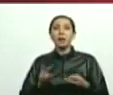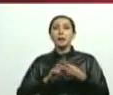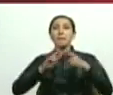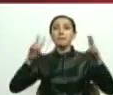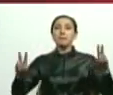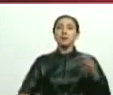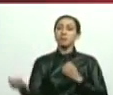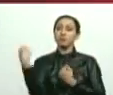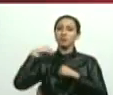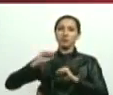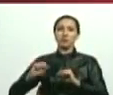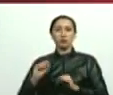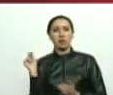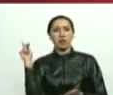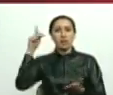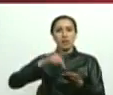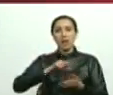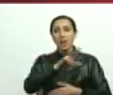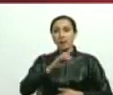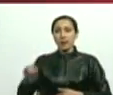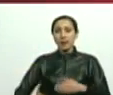que llegara el 20 de mayo.